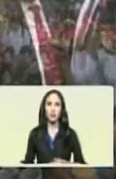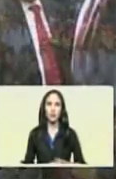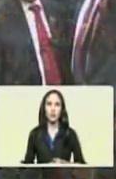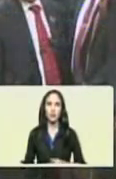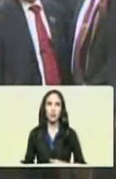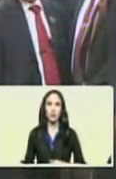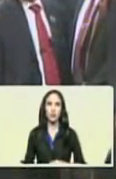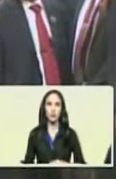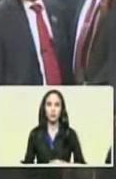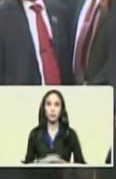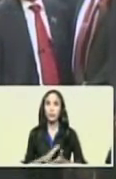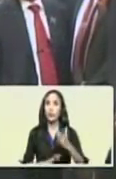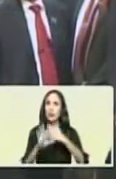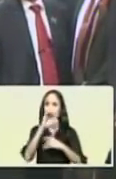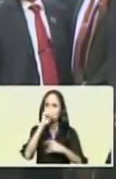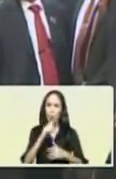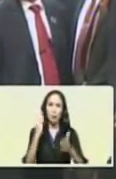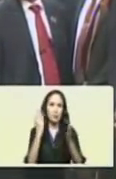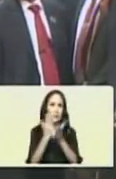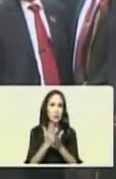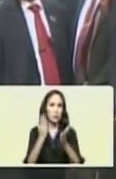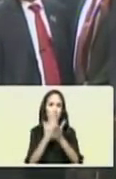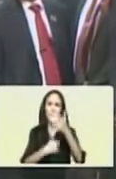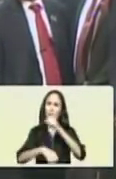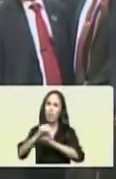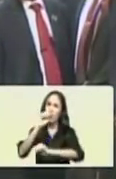cinco años de batalla